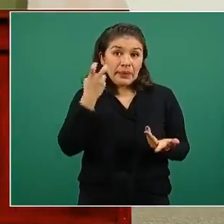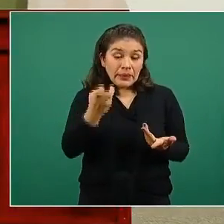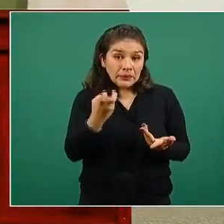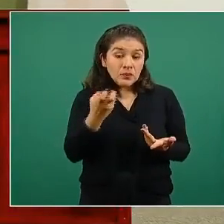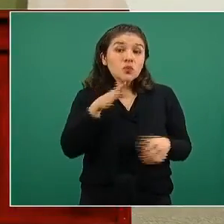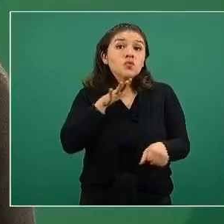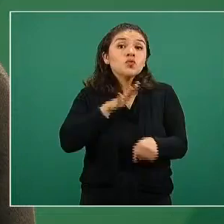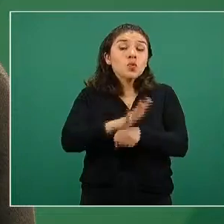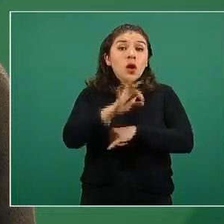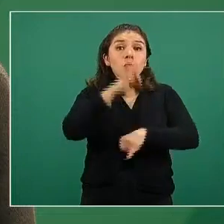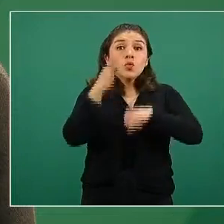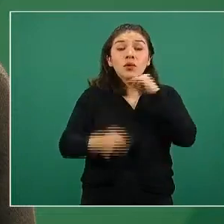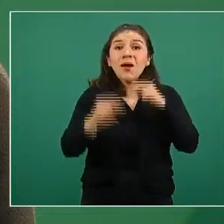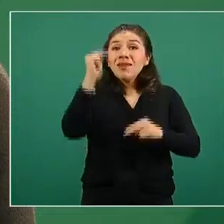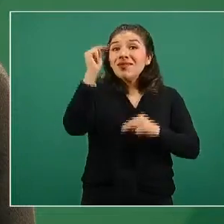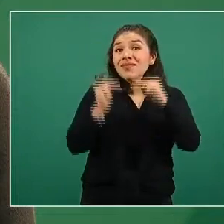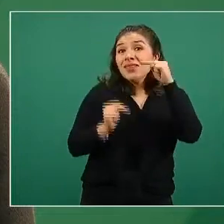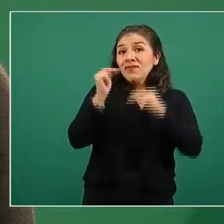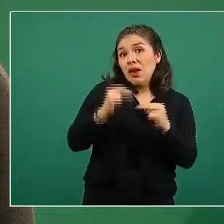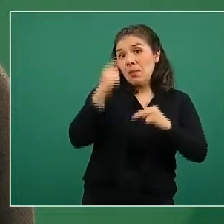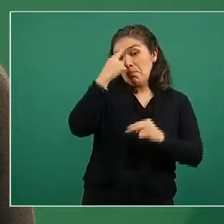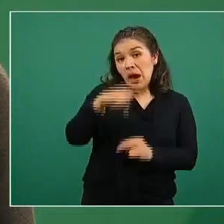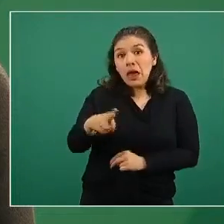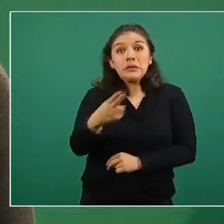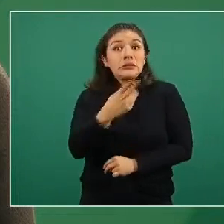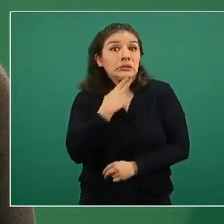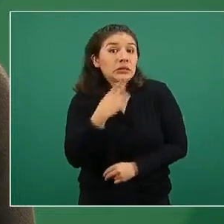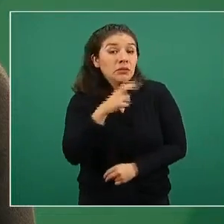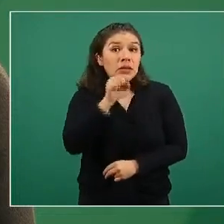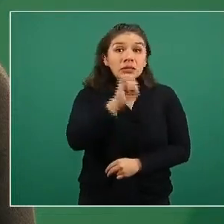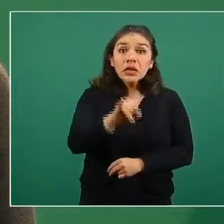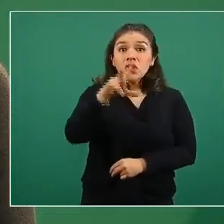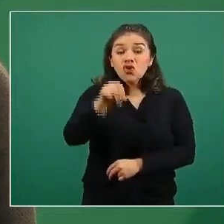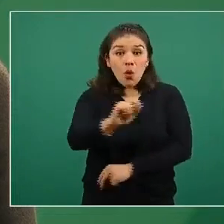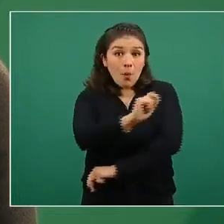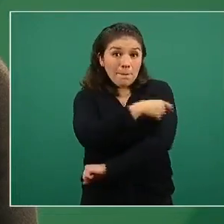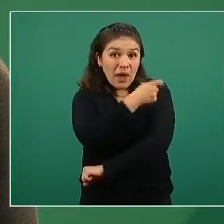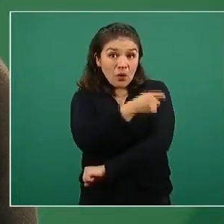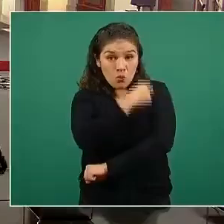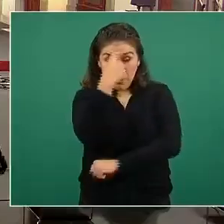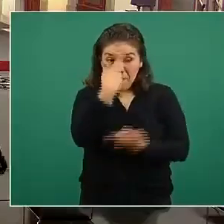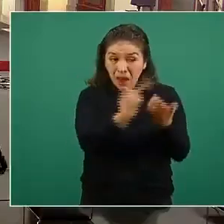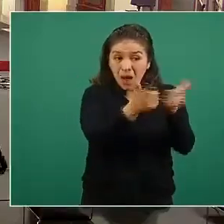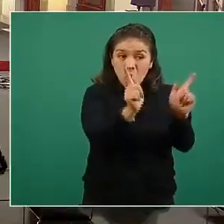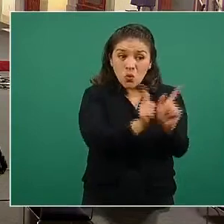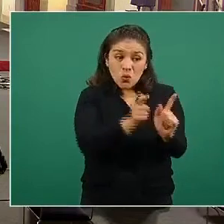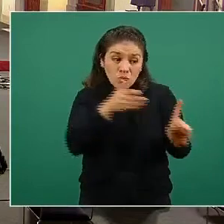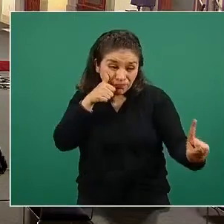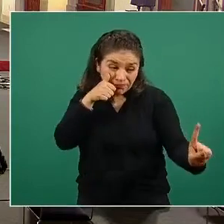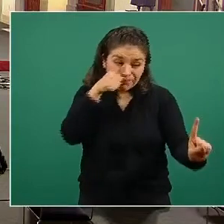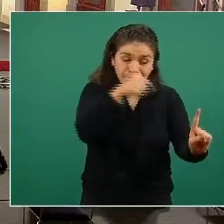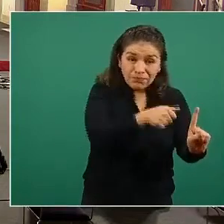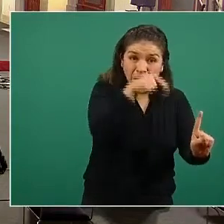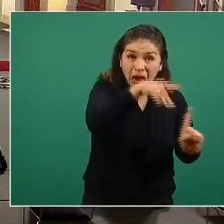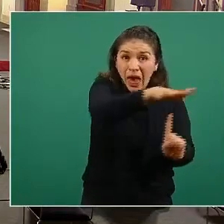Entonces, que finalmente los niveles de eficacia que puede lograr la vacuna para un grupo específico de la población, como serían, por